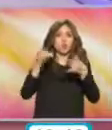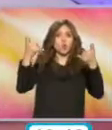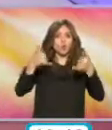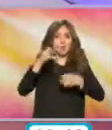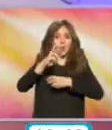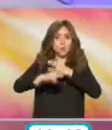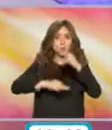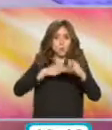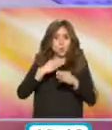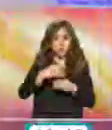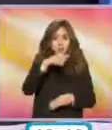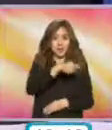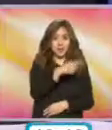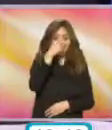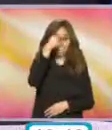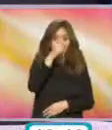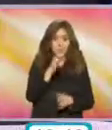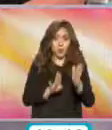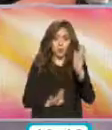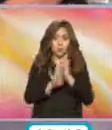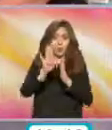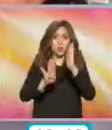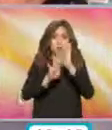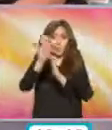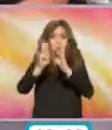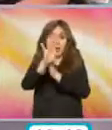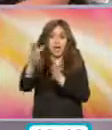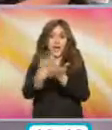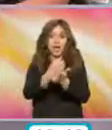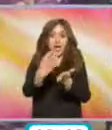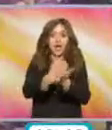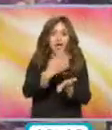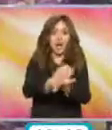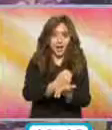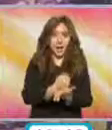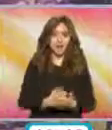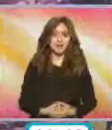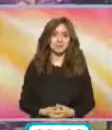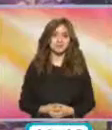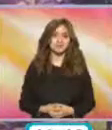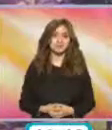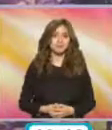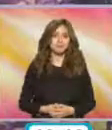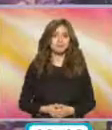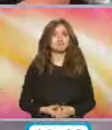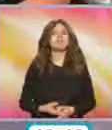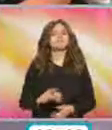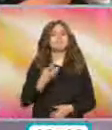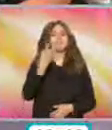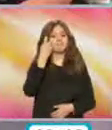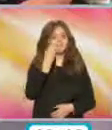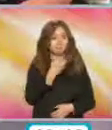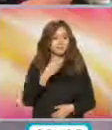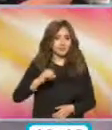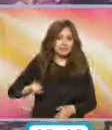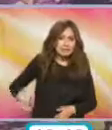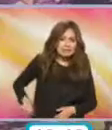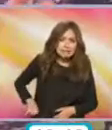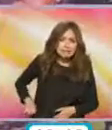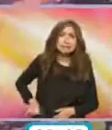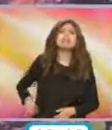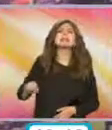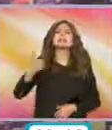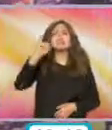obviamente Claro. México estaba avanzando, ¿no? Es que ese es un punto muy, muy, muy interesante, ¿no? Sí, se dice